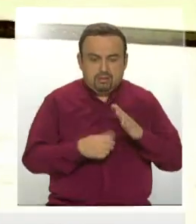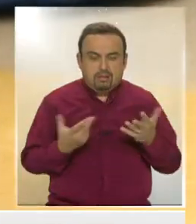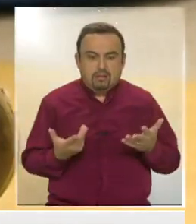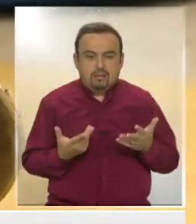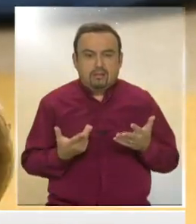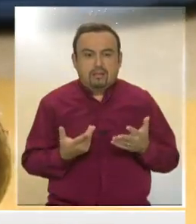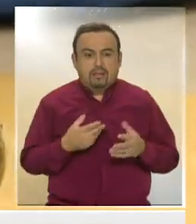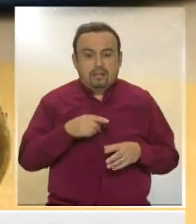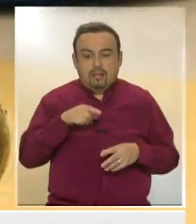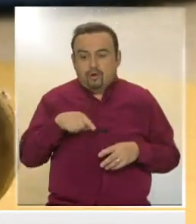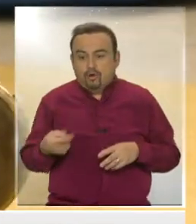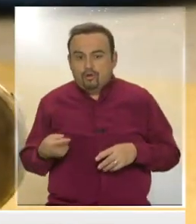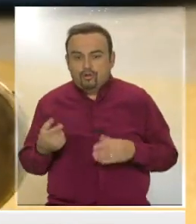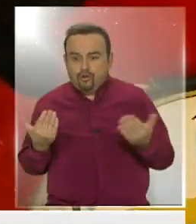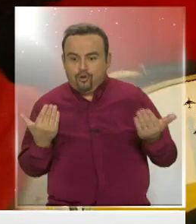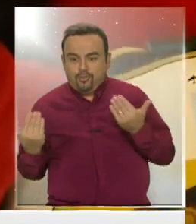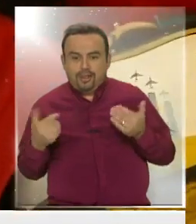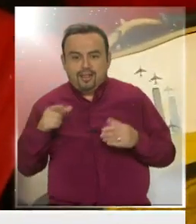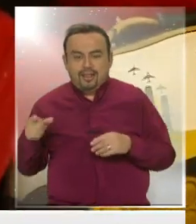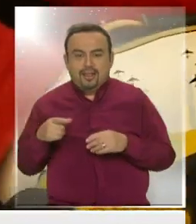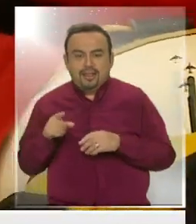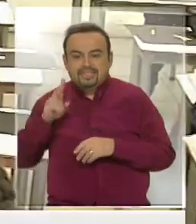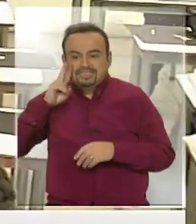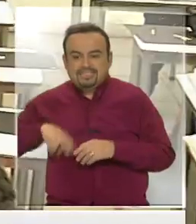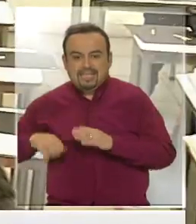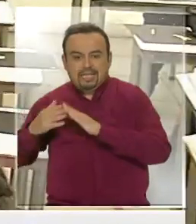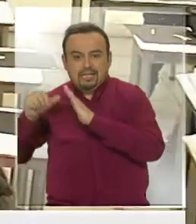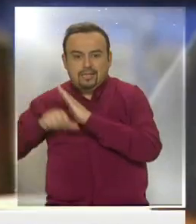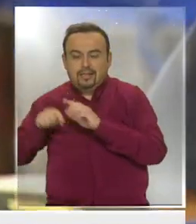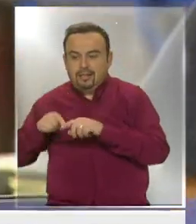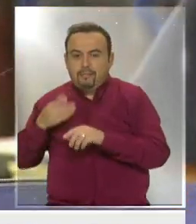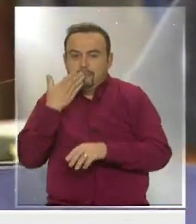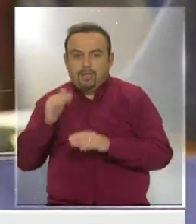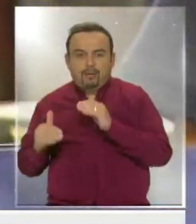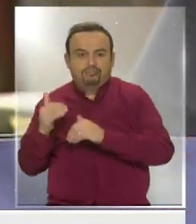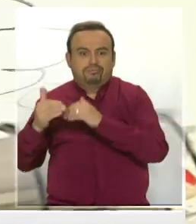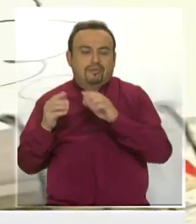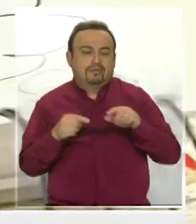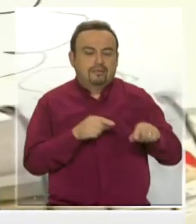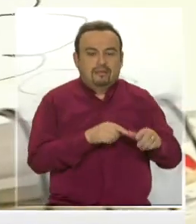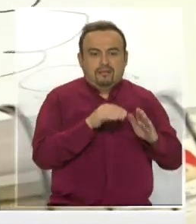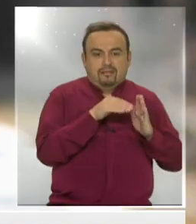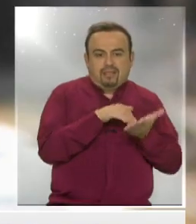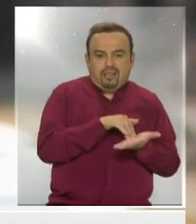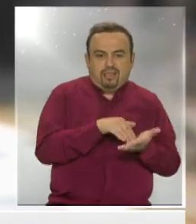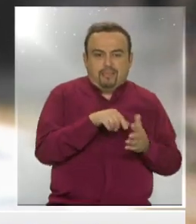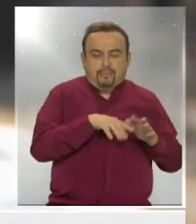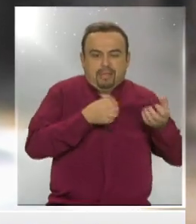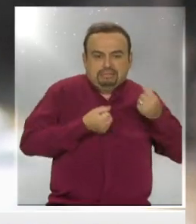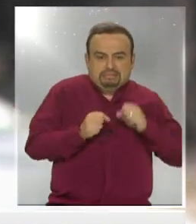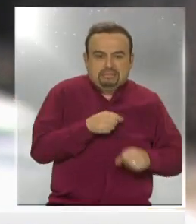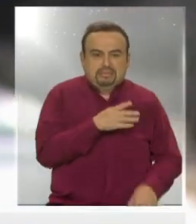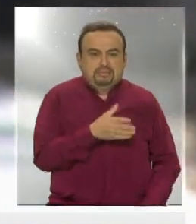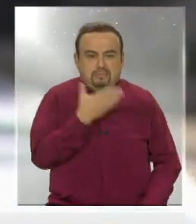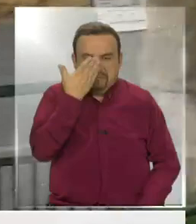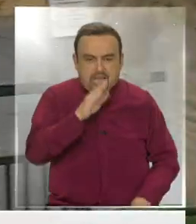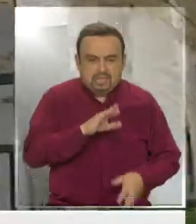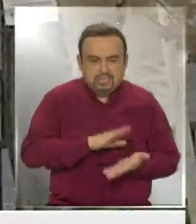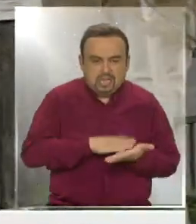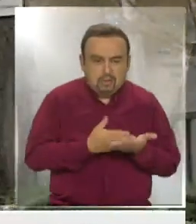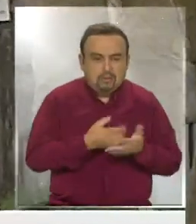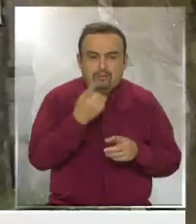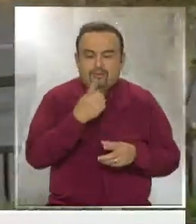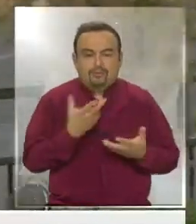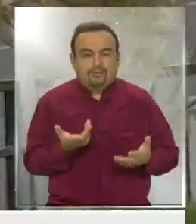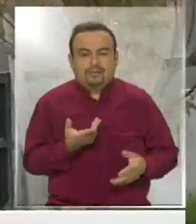niño sin cuarentena en estudios publicados es cuatro veces mayor entonces cuatro veces más estrés peor salud no es